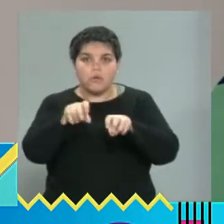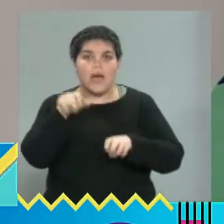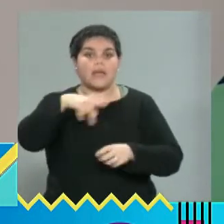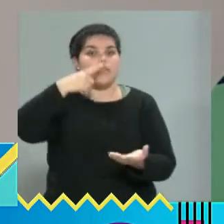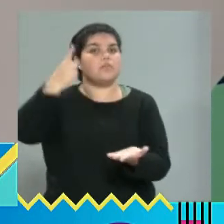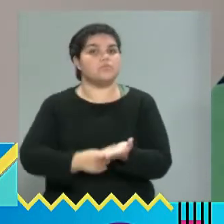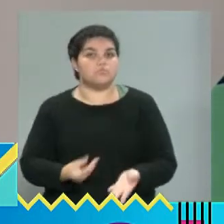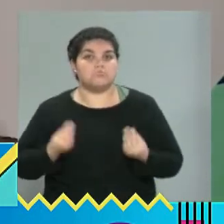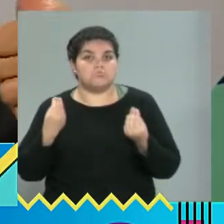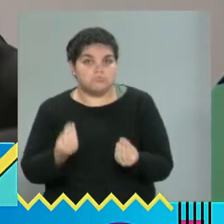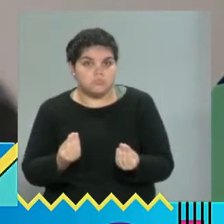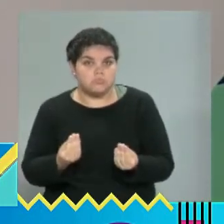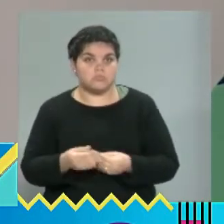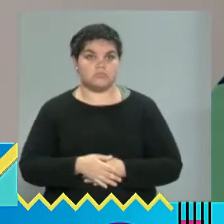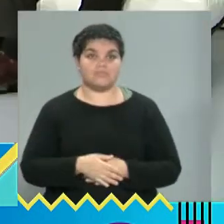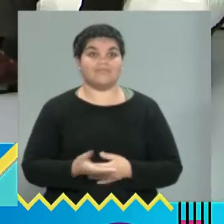eran...